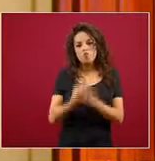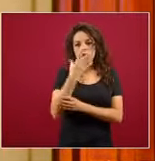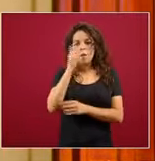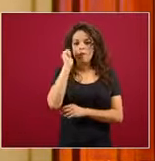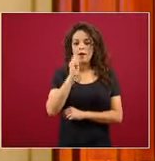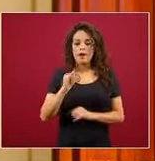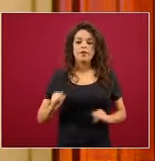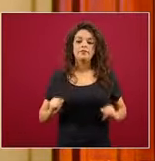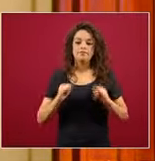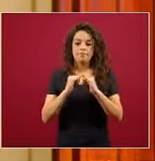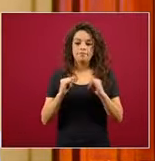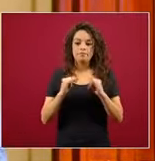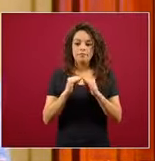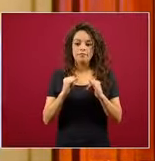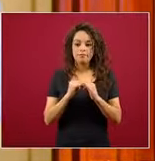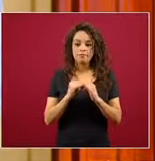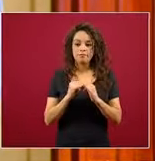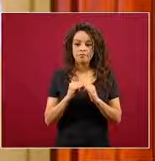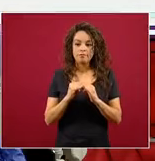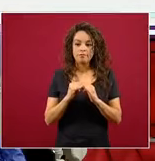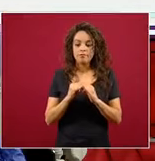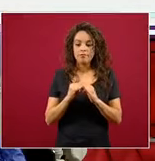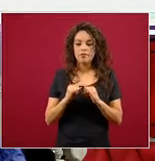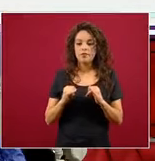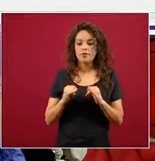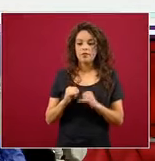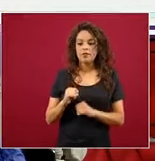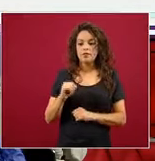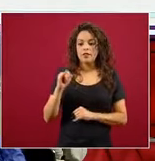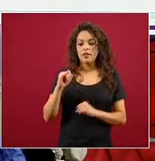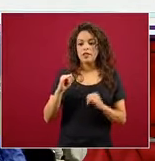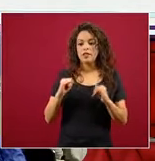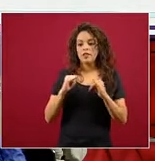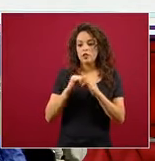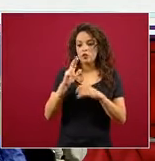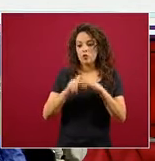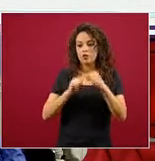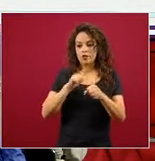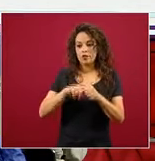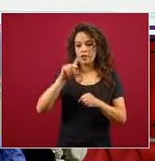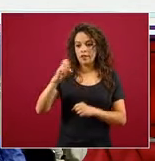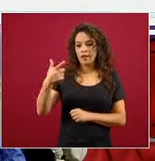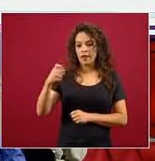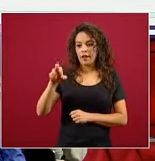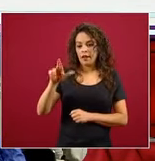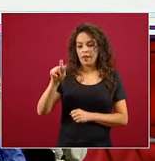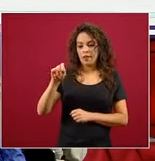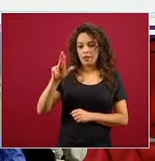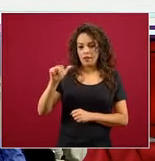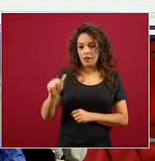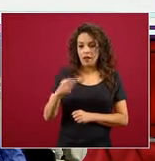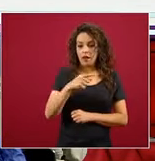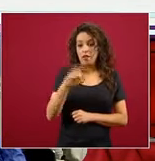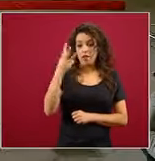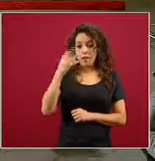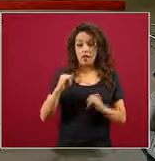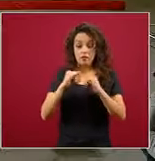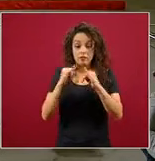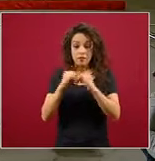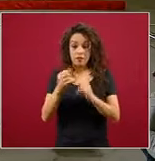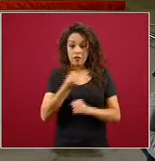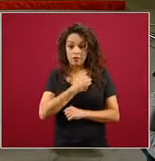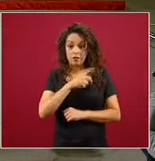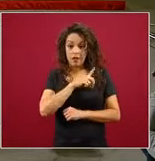El Instituto Nacional de Geriatría es el instituto de los 13 institutos nacionales de salud, es el instituto más